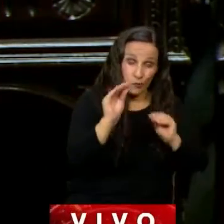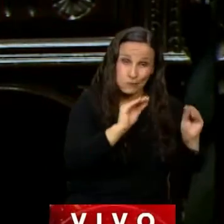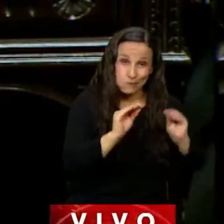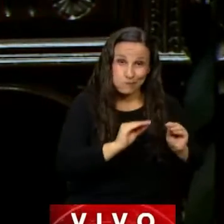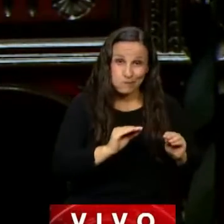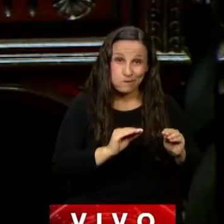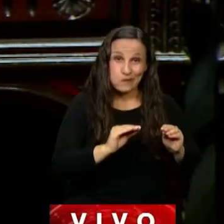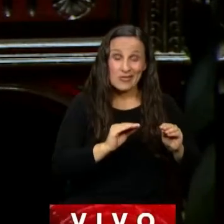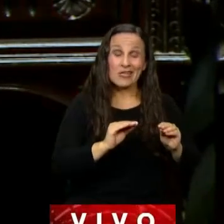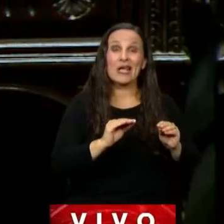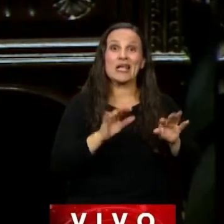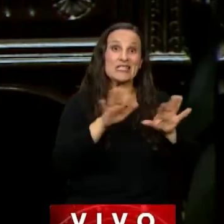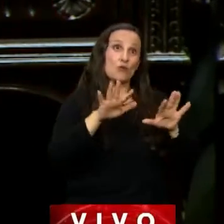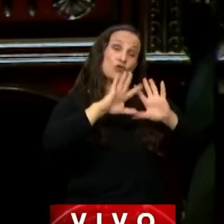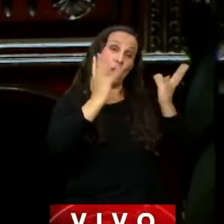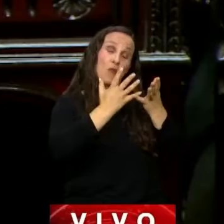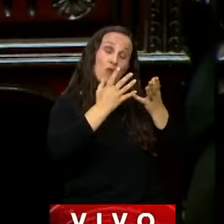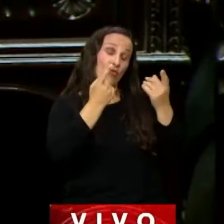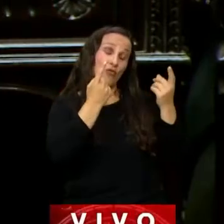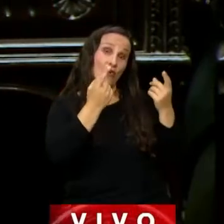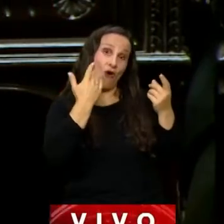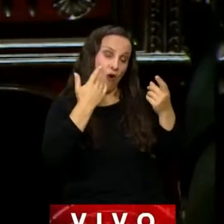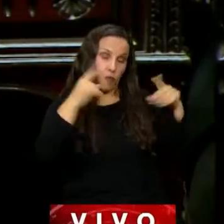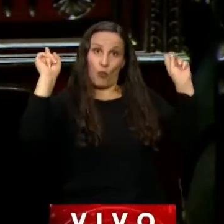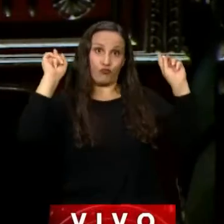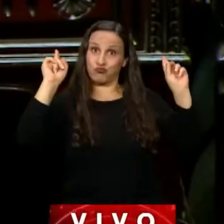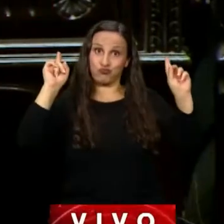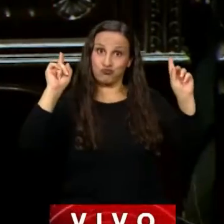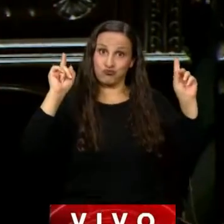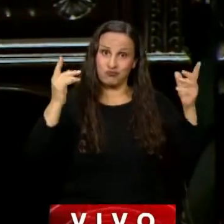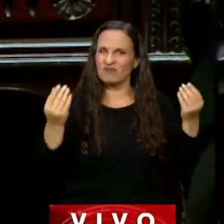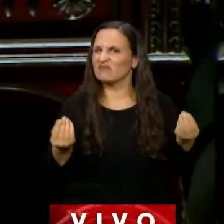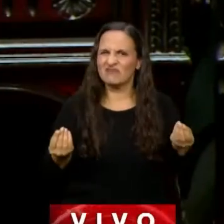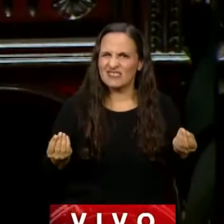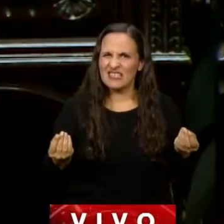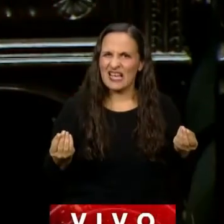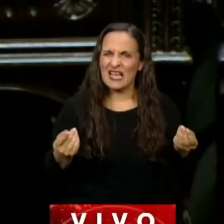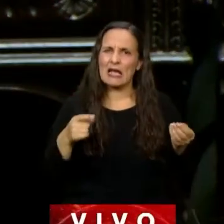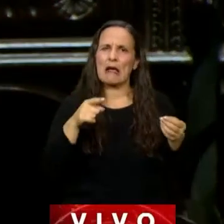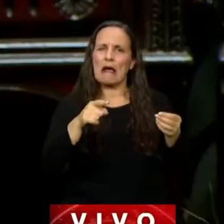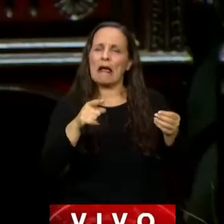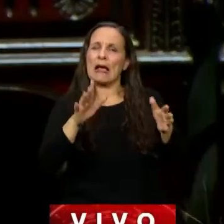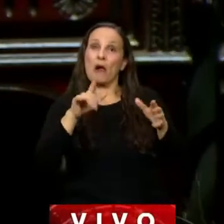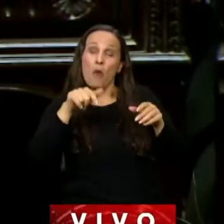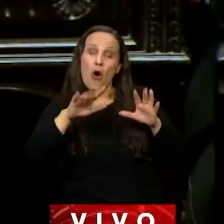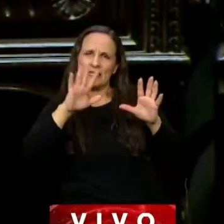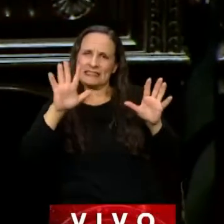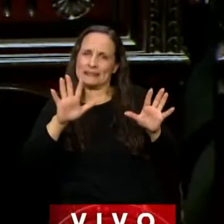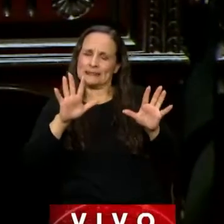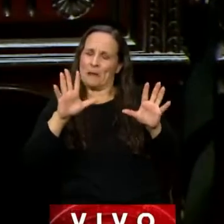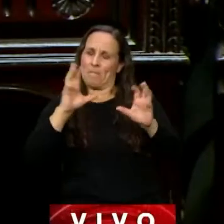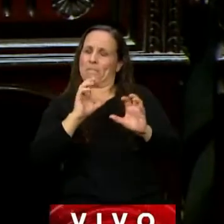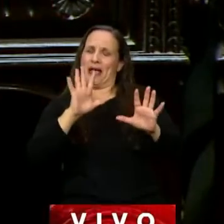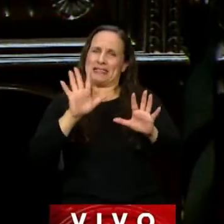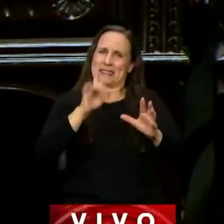el escenario mundial no era el mismo. Como mínimo podríamos decir que era menos sombrío que el actual.